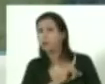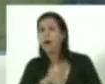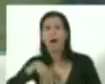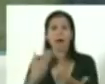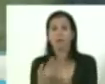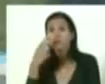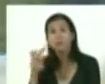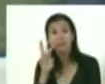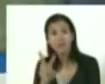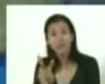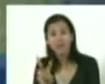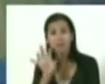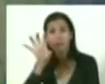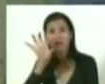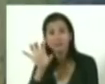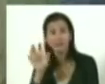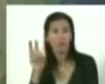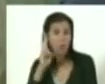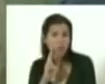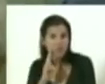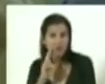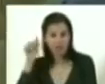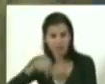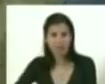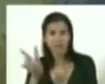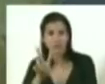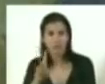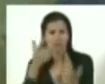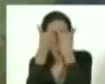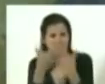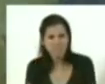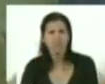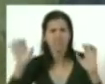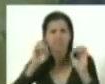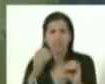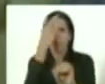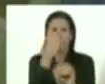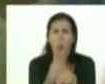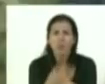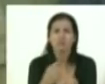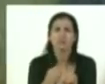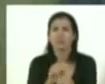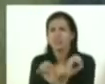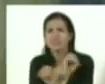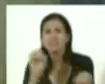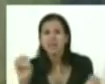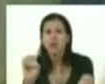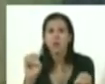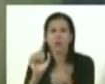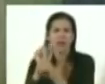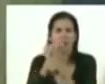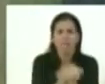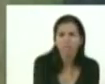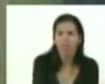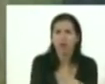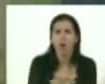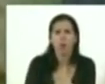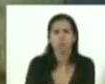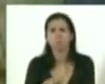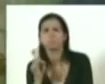patria de la miseria, de la pobreza, de la exclusión, de la